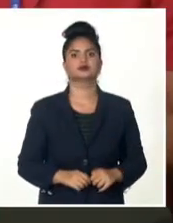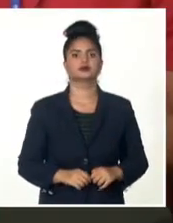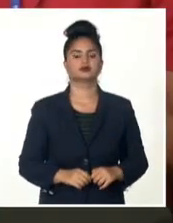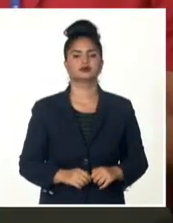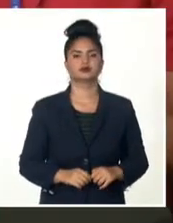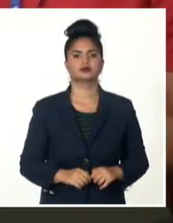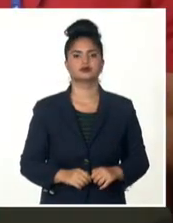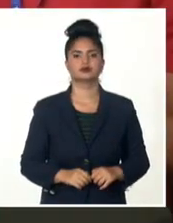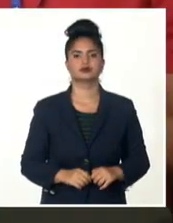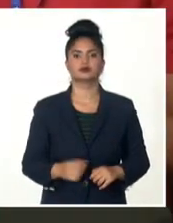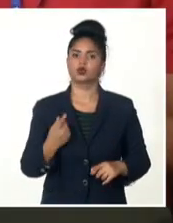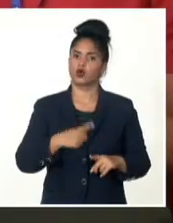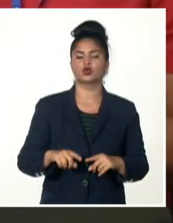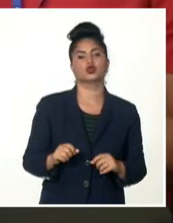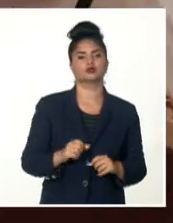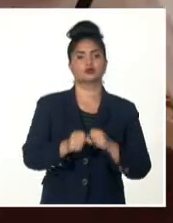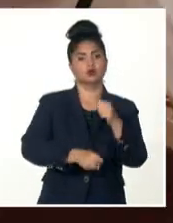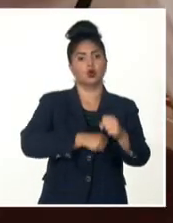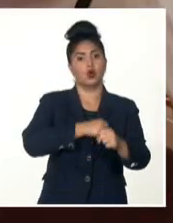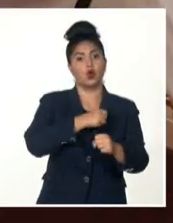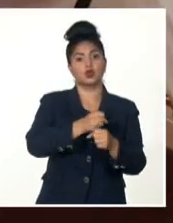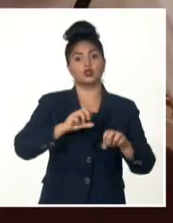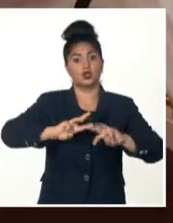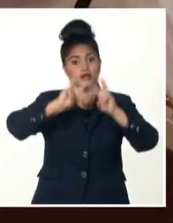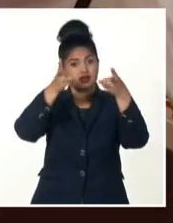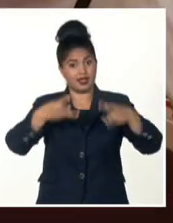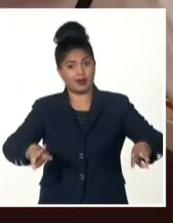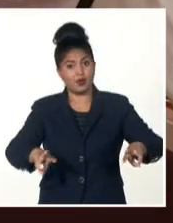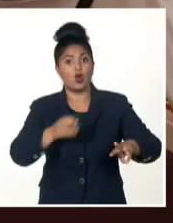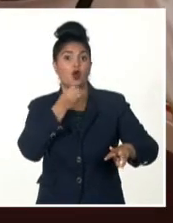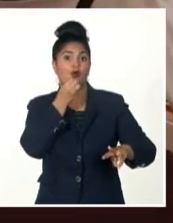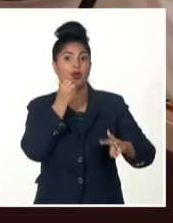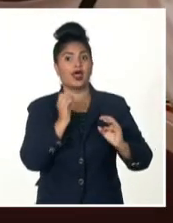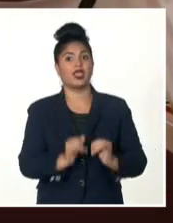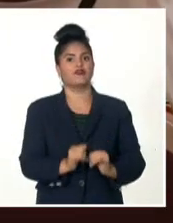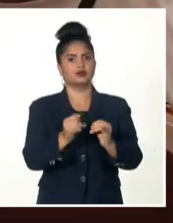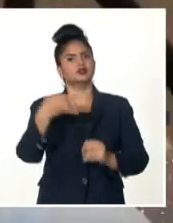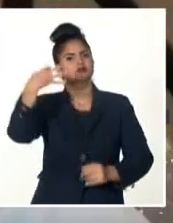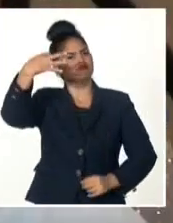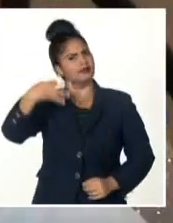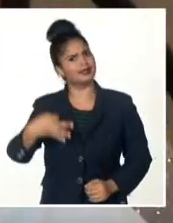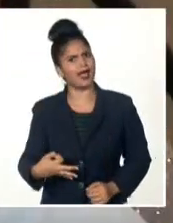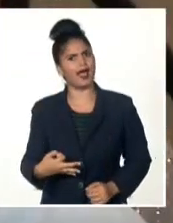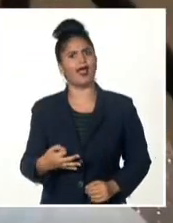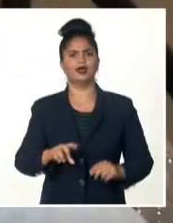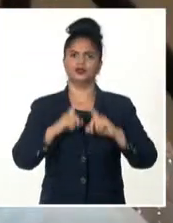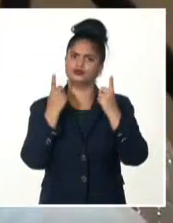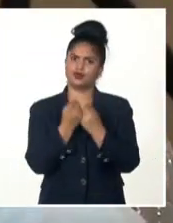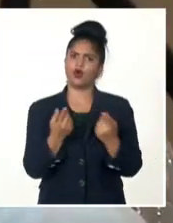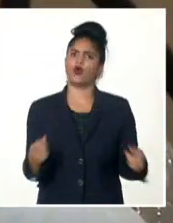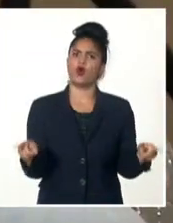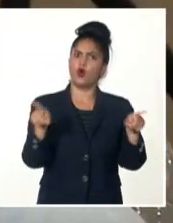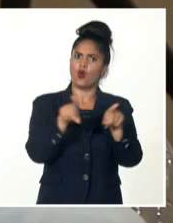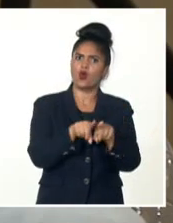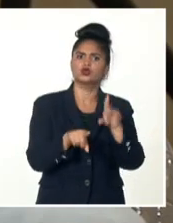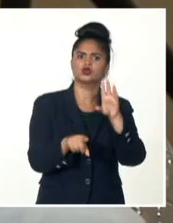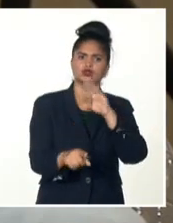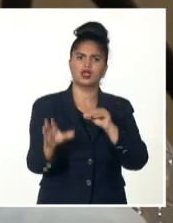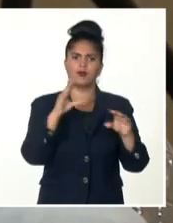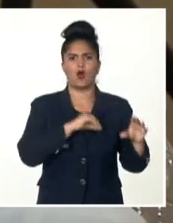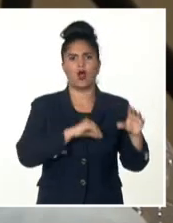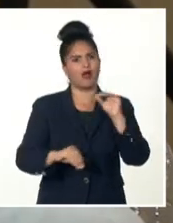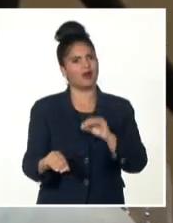de las redes sociales como instrumento útil para contribuir a contrarrestar las